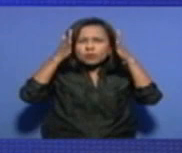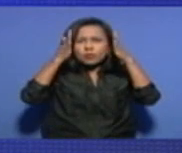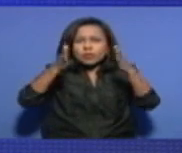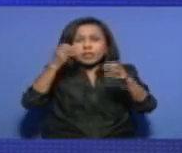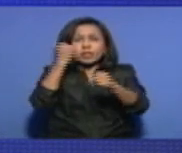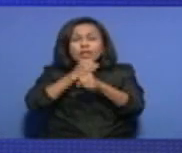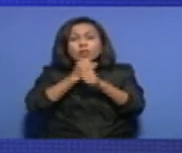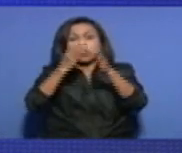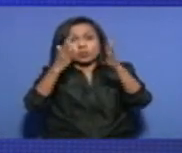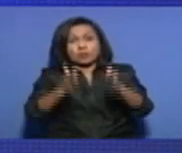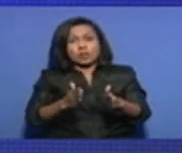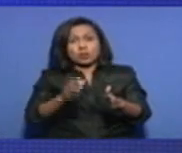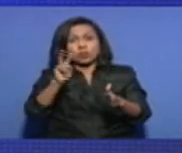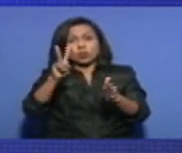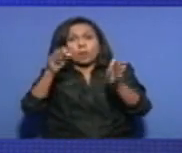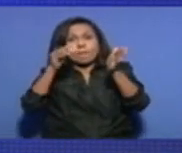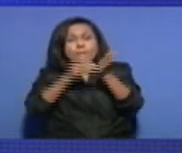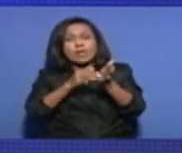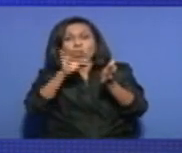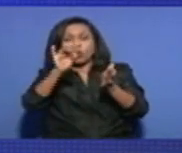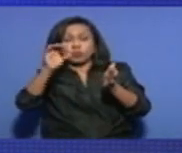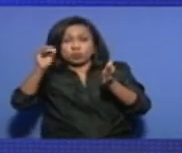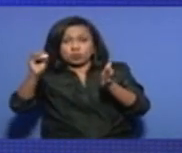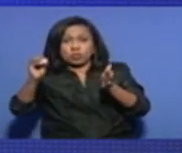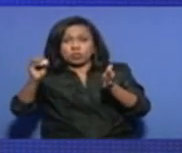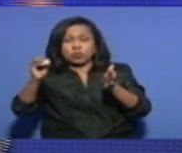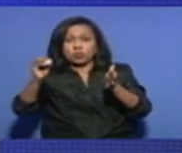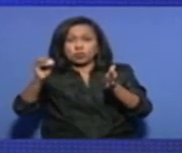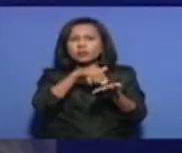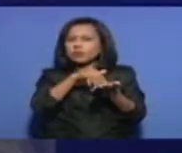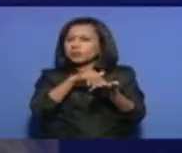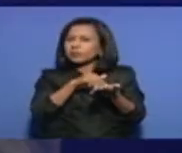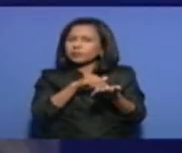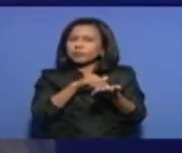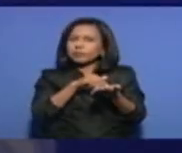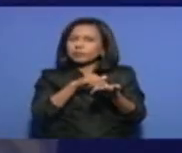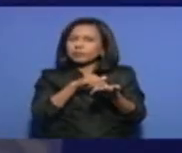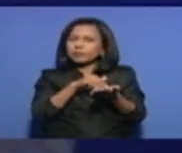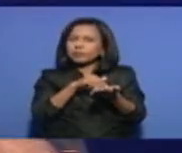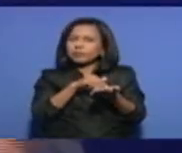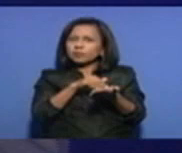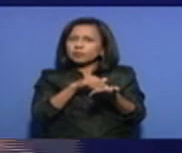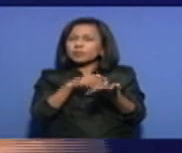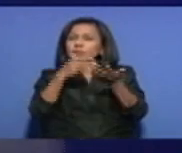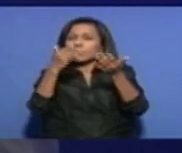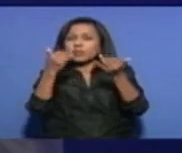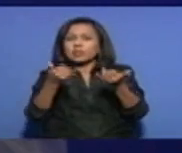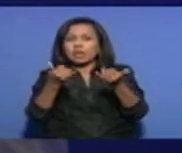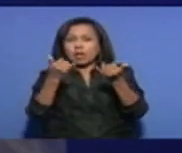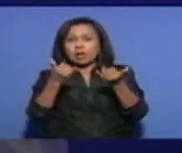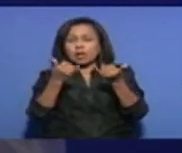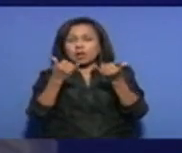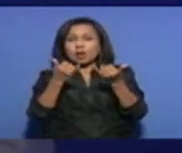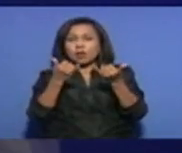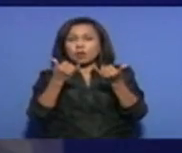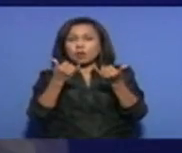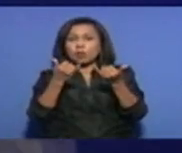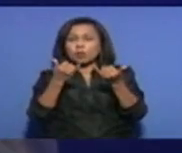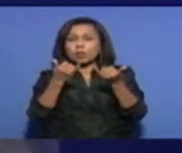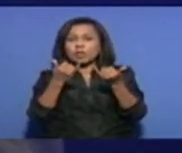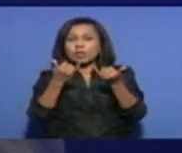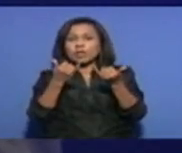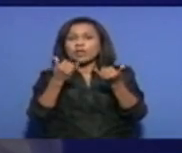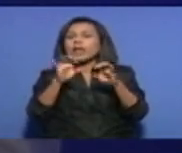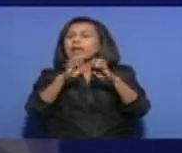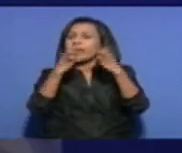Guardia, administrador general de la Autoridad de Aseo Urbano y Domiciliario. El ingeniero Demóstenes Duclias, subadministrador general